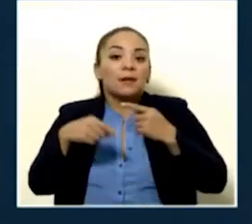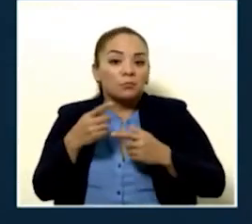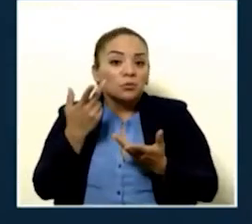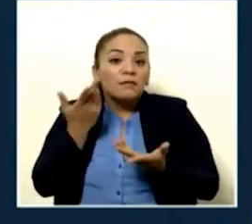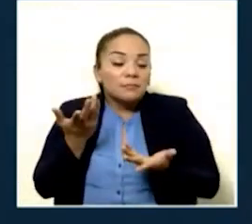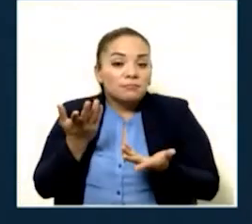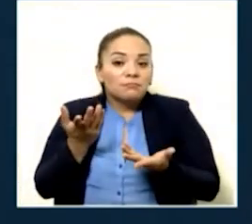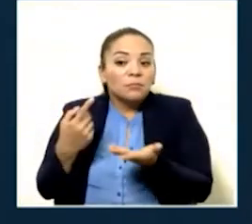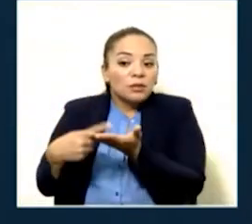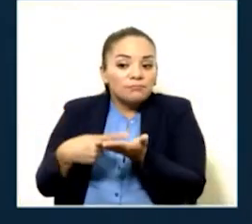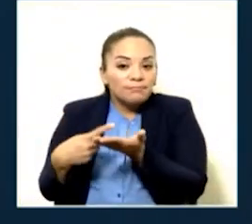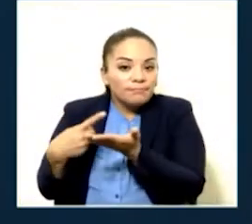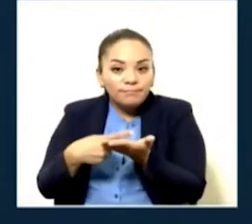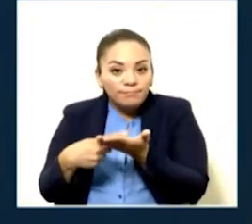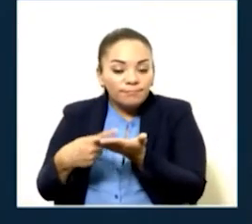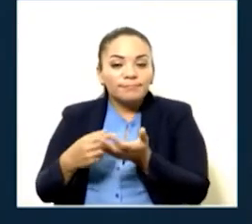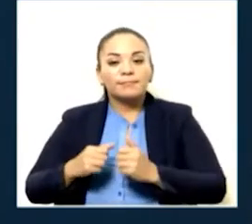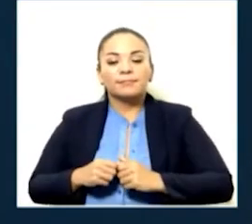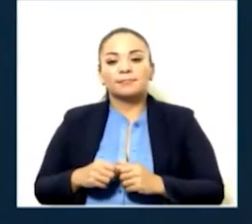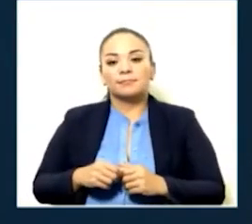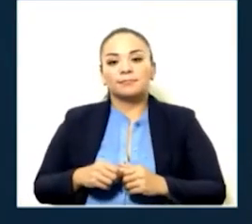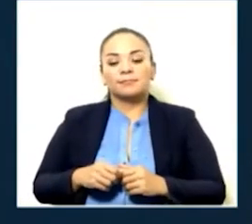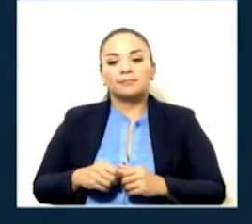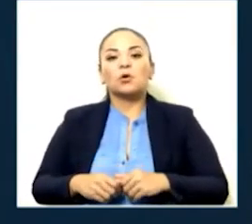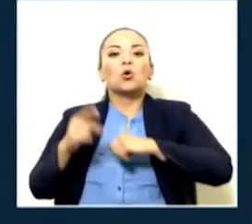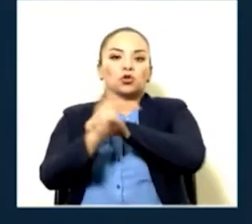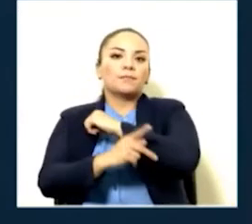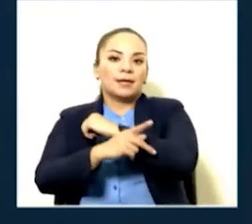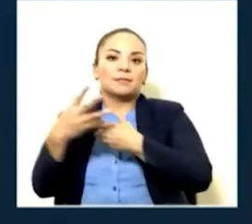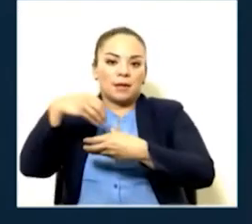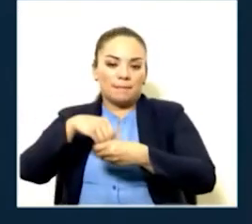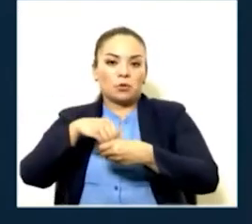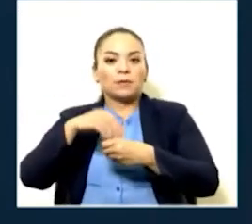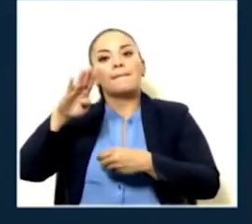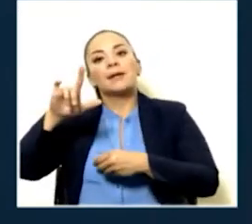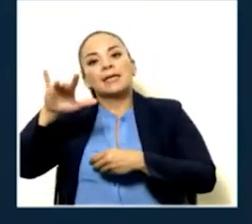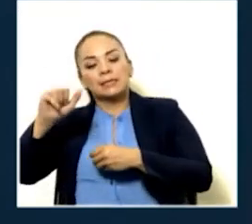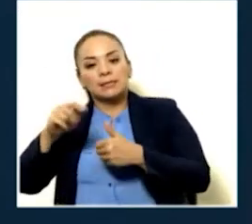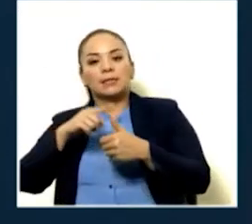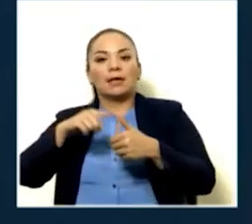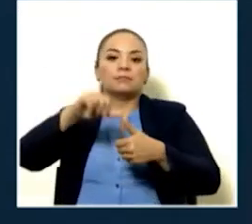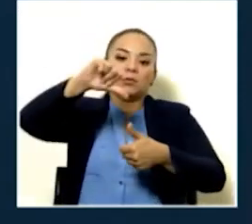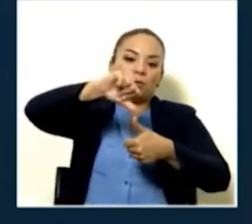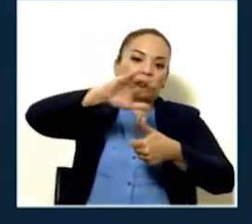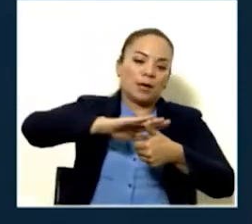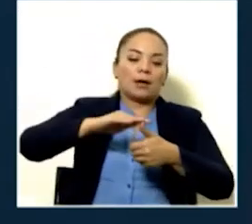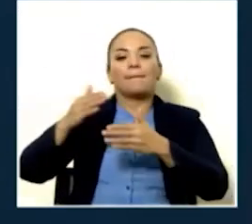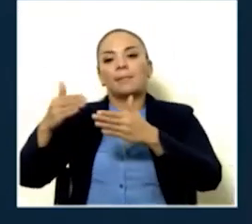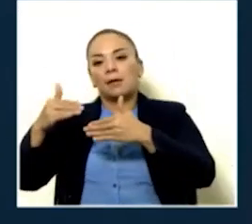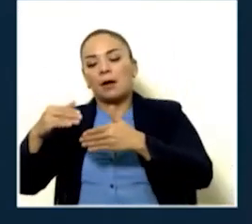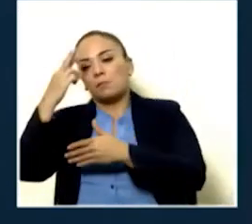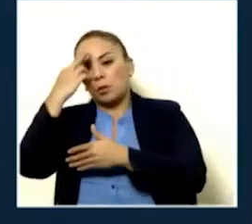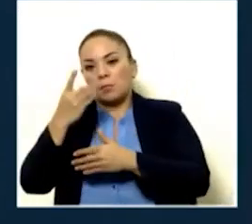consultarla, debatirla con los países miembros, Belice, toda Centroamérica, Panamá y la